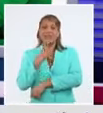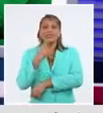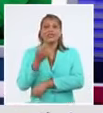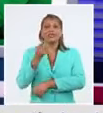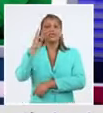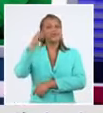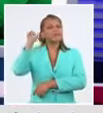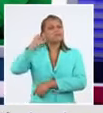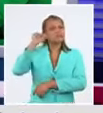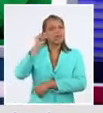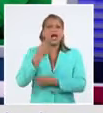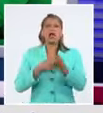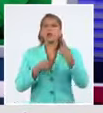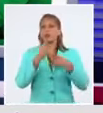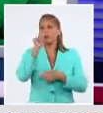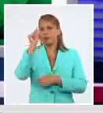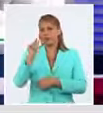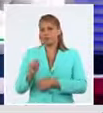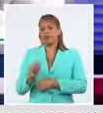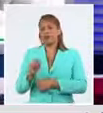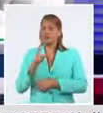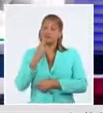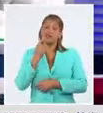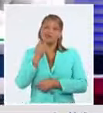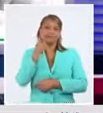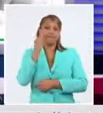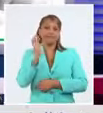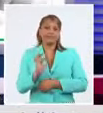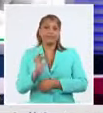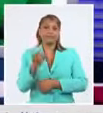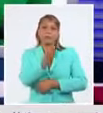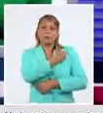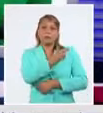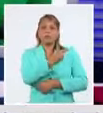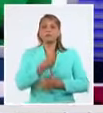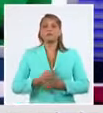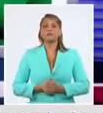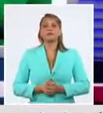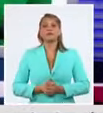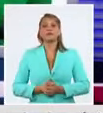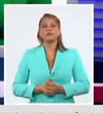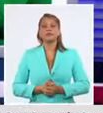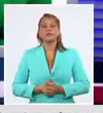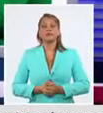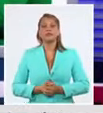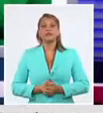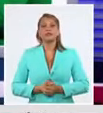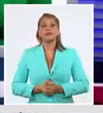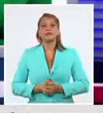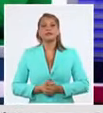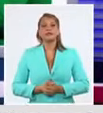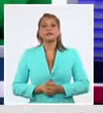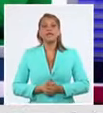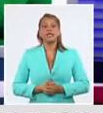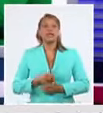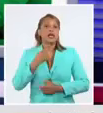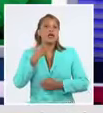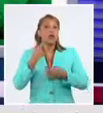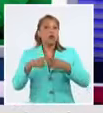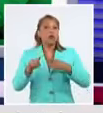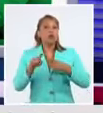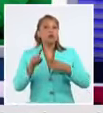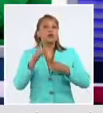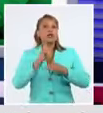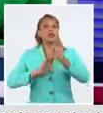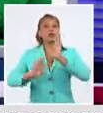son los elementos que más se han tenido en cuenta en cuanto a esto. Y la inmunogenicidad, que es uno de los elementos más importantes